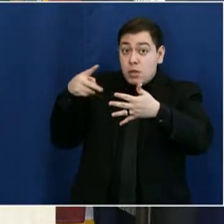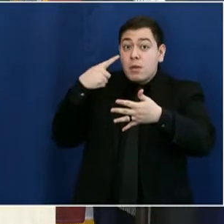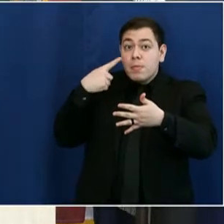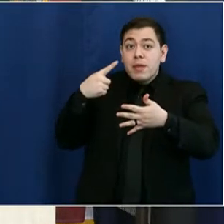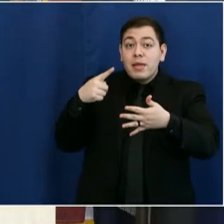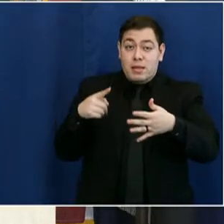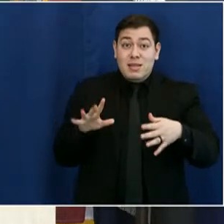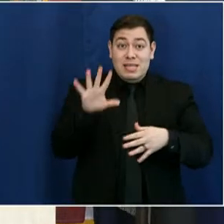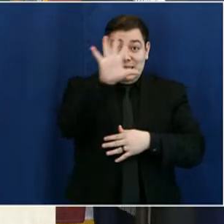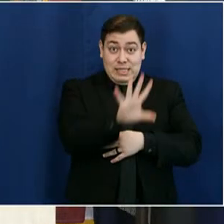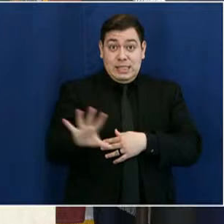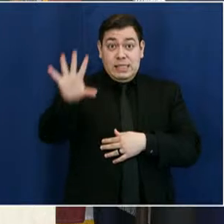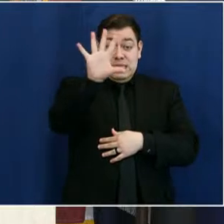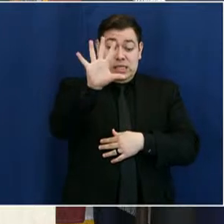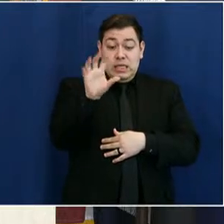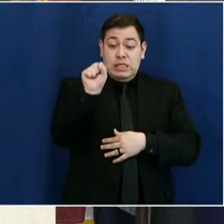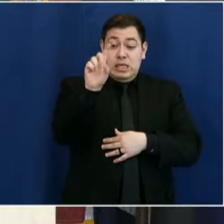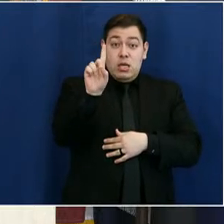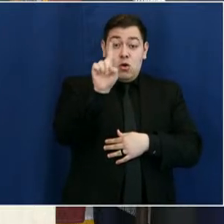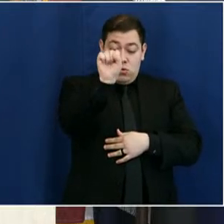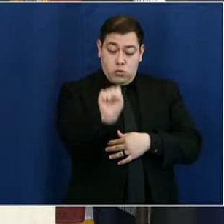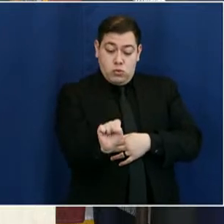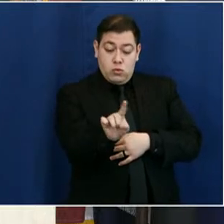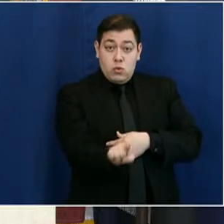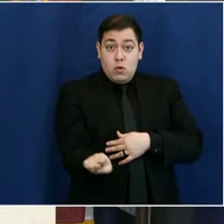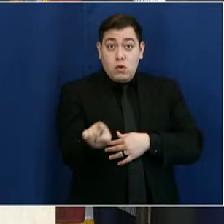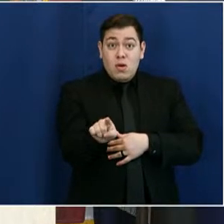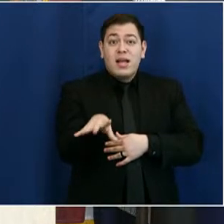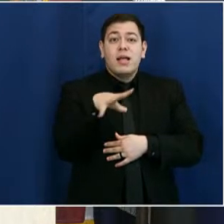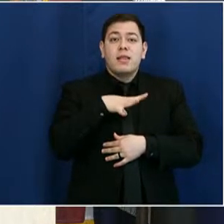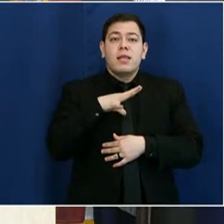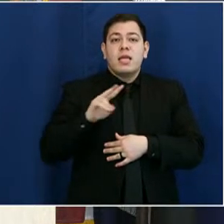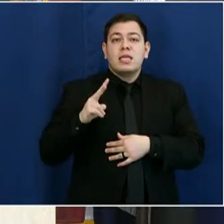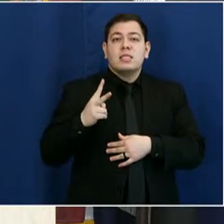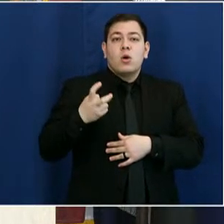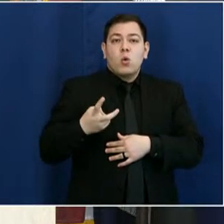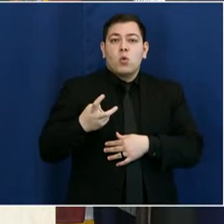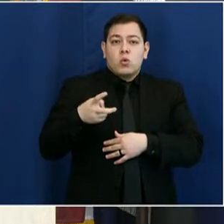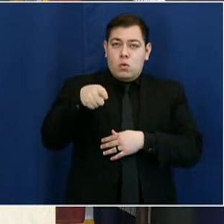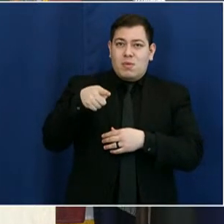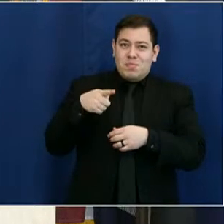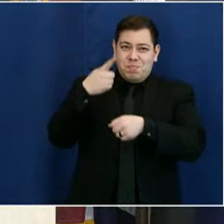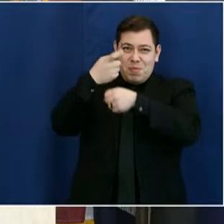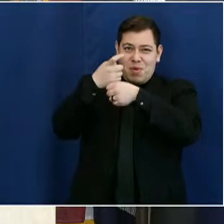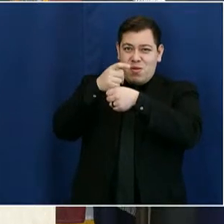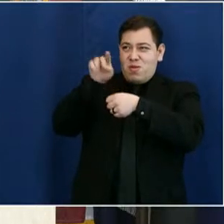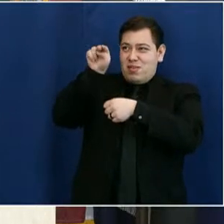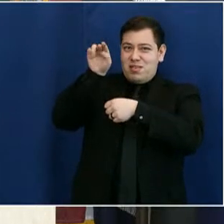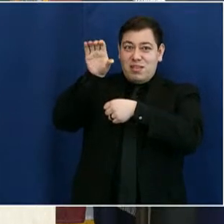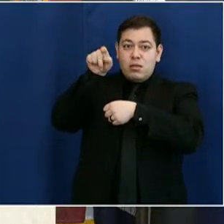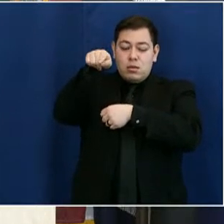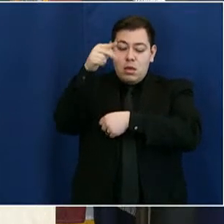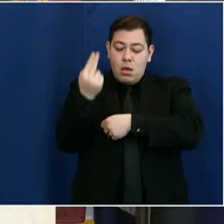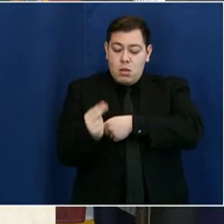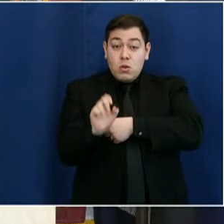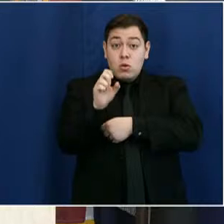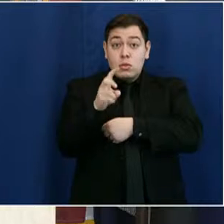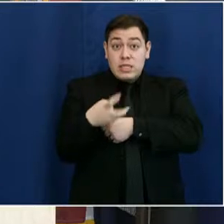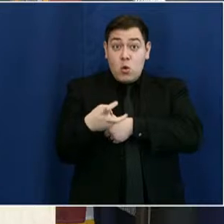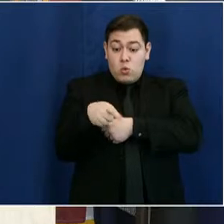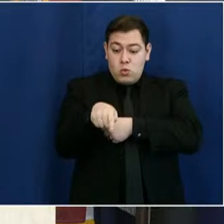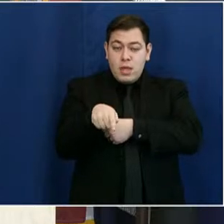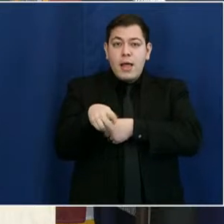en el sur del condado de San Diego estamos en segundo lugar en cuanto al número de individuos que están recibiendo la